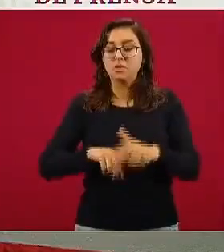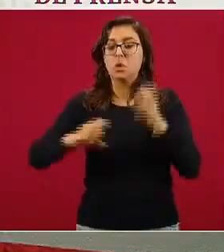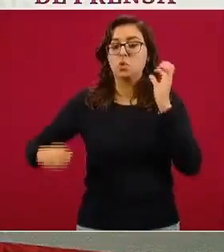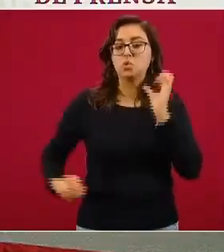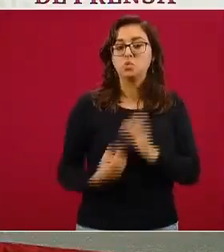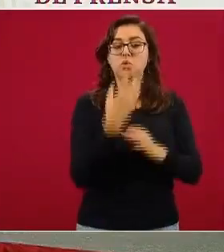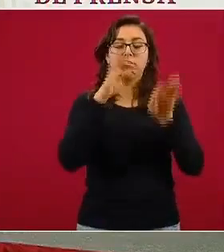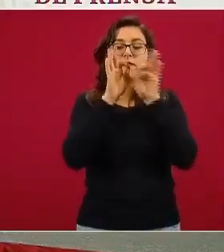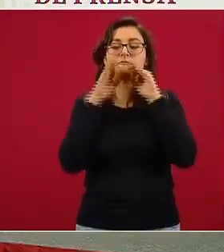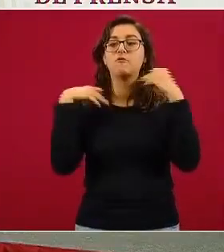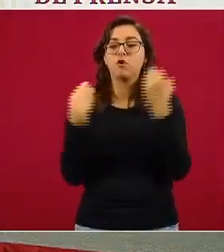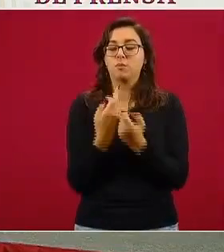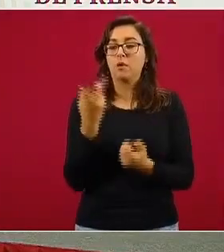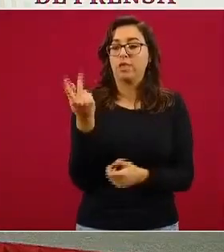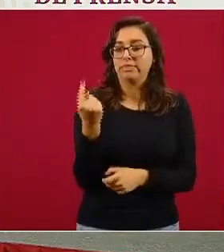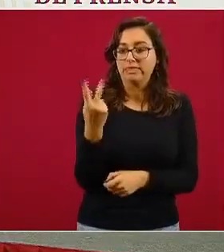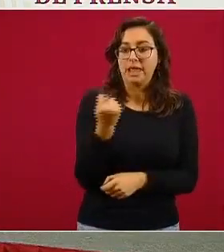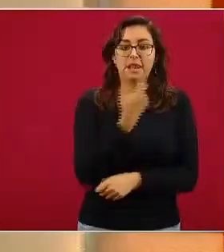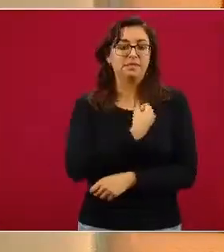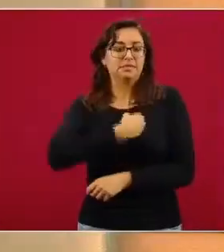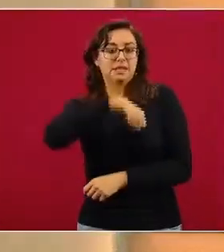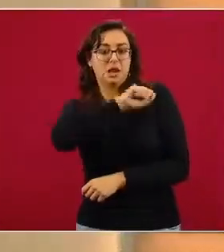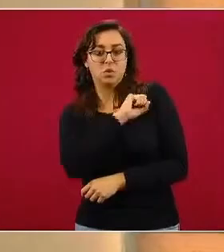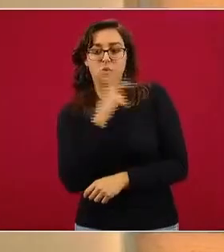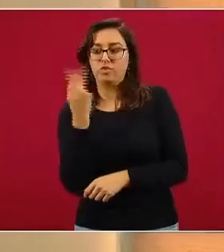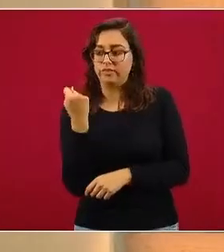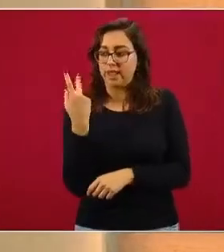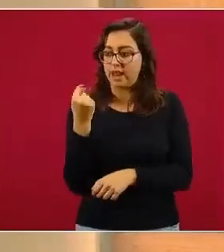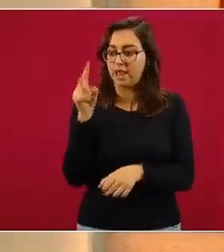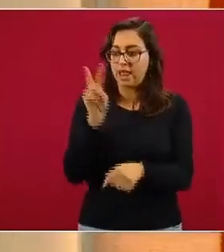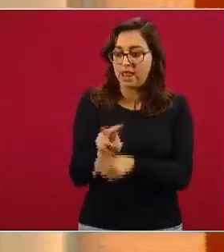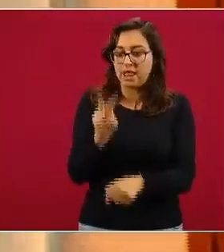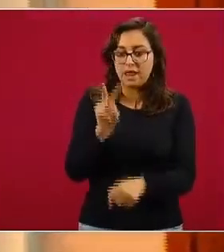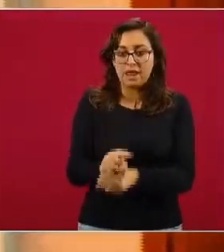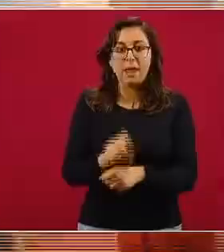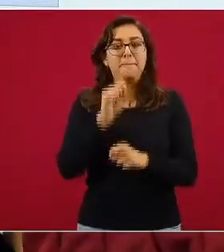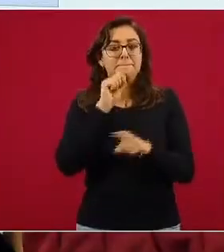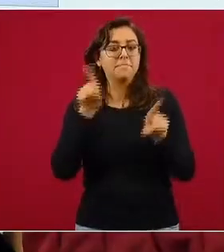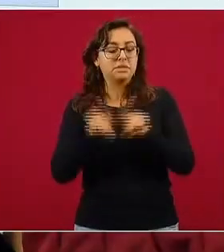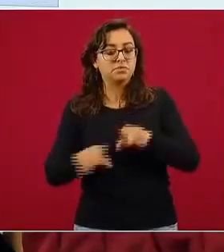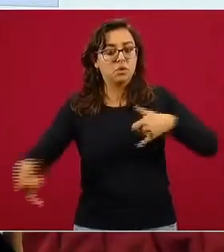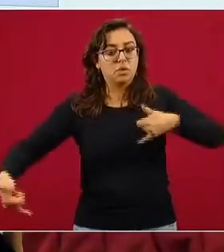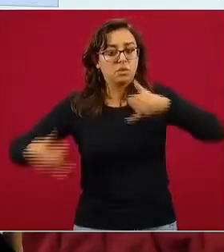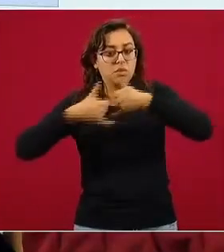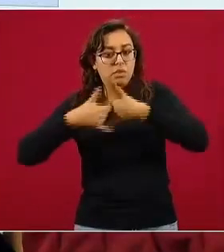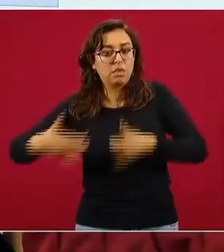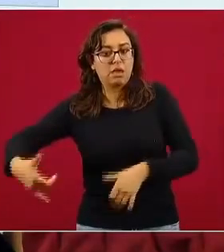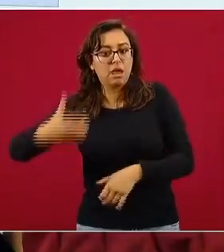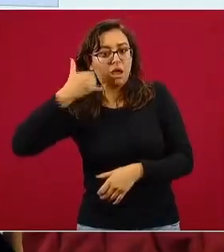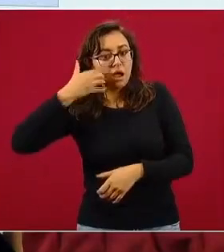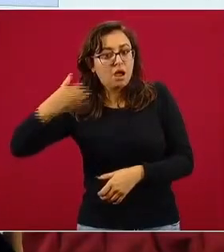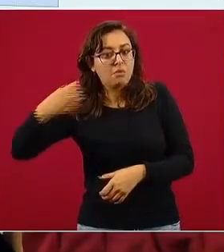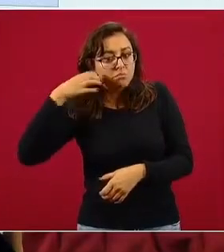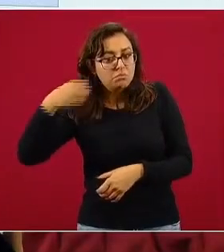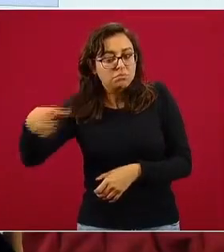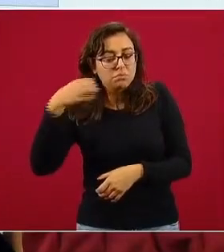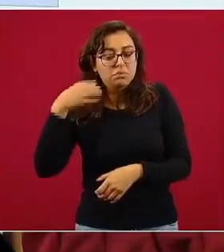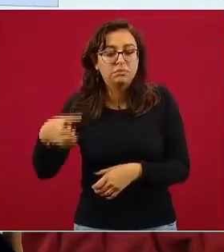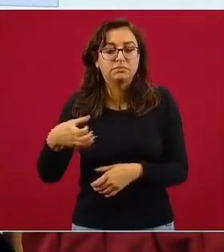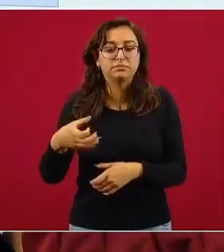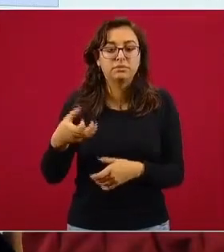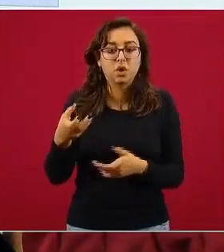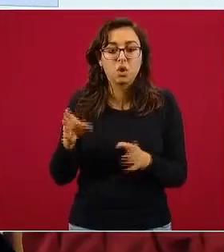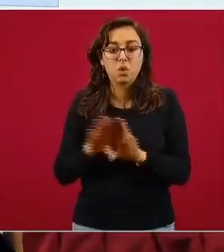de telesalud y telemonitoreo a través de telefonía celular, y también con un componente muy claro